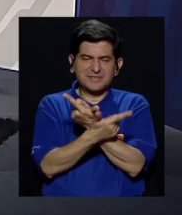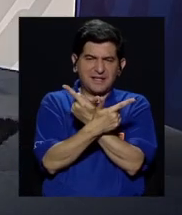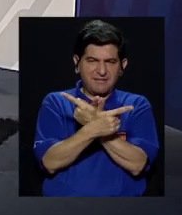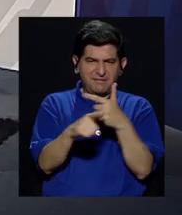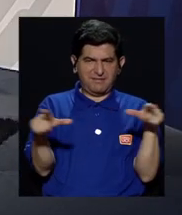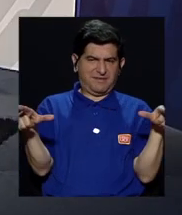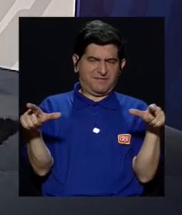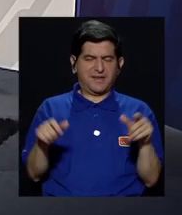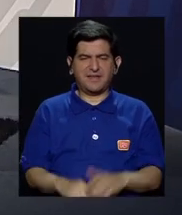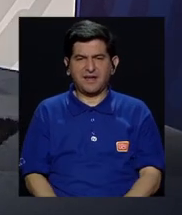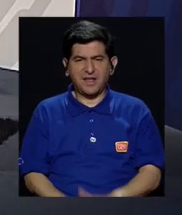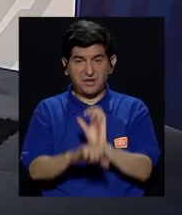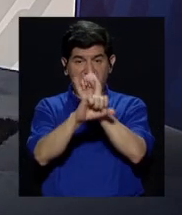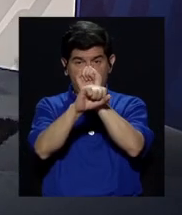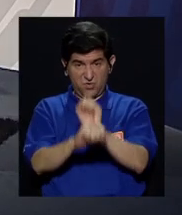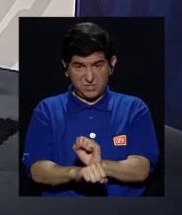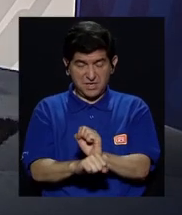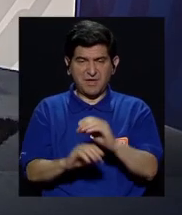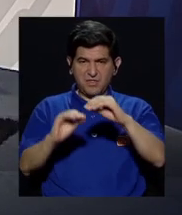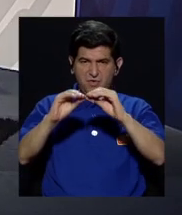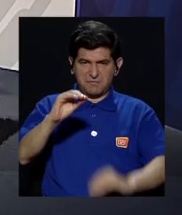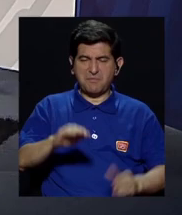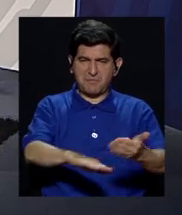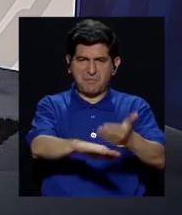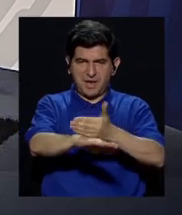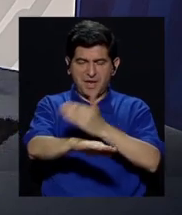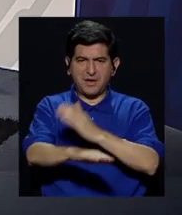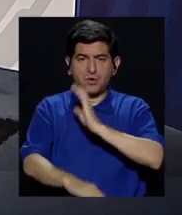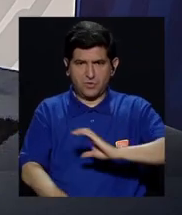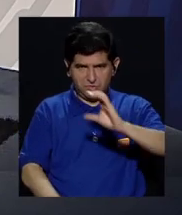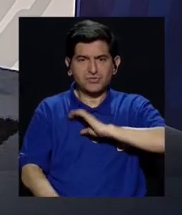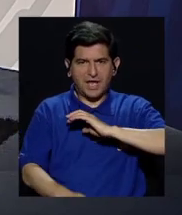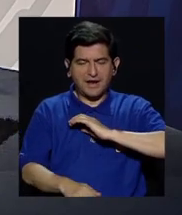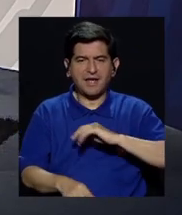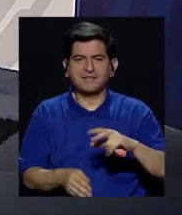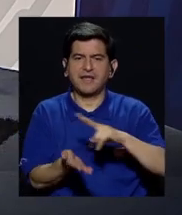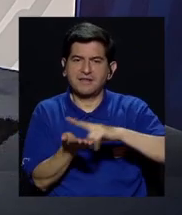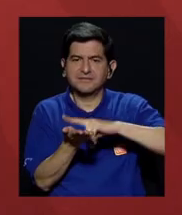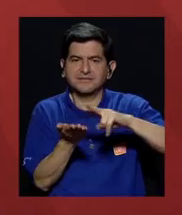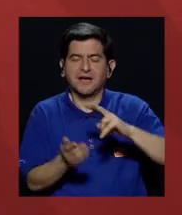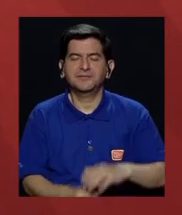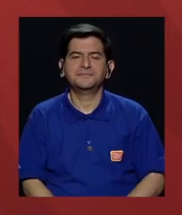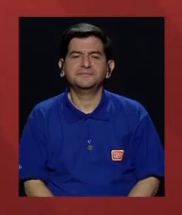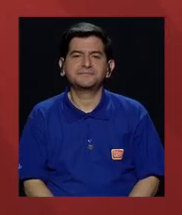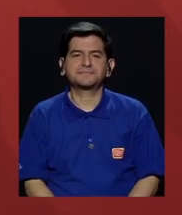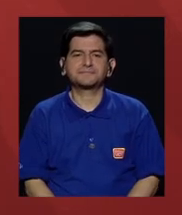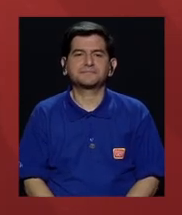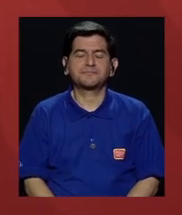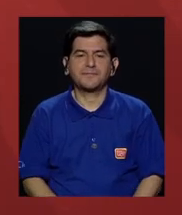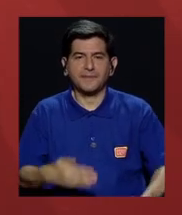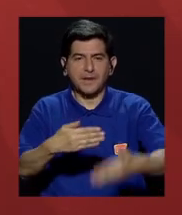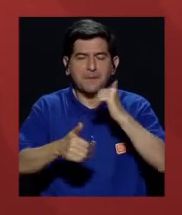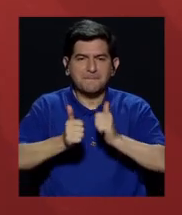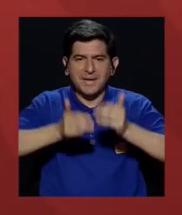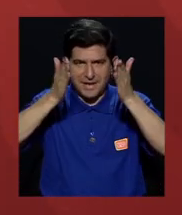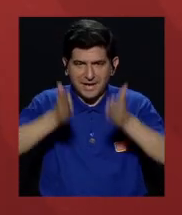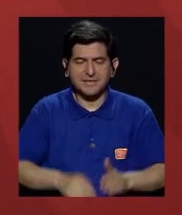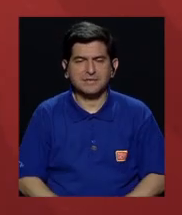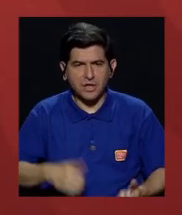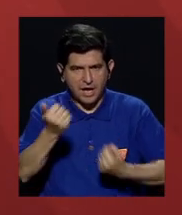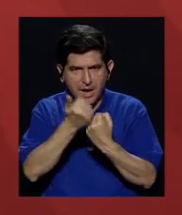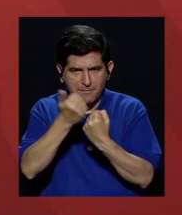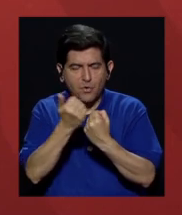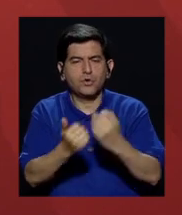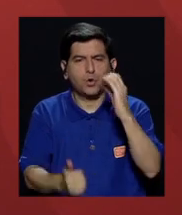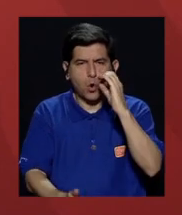liberal más conservador y menos progresista que lo que caracterizó siempre liberación en la precandidatura había un claro